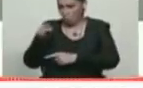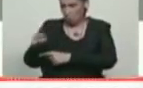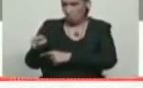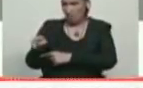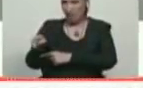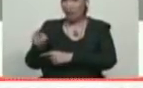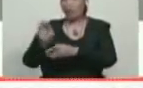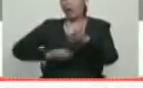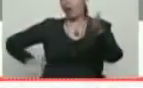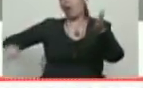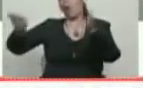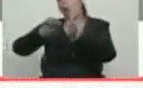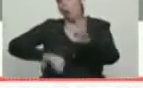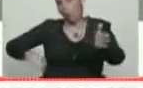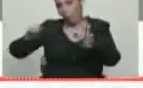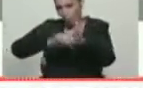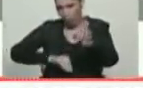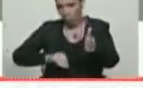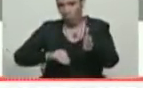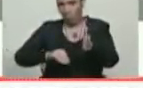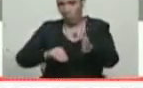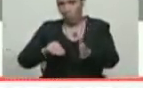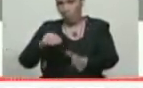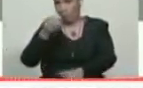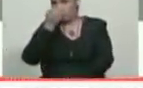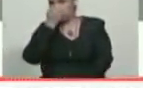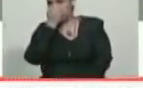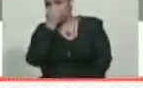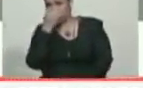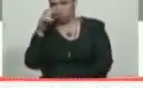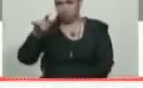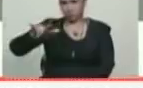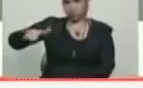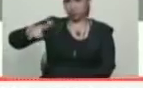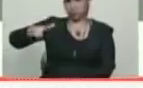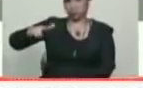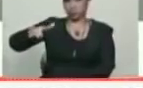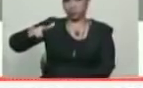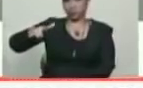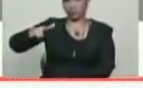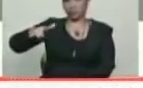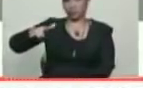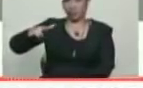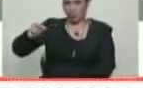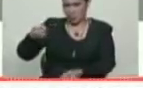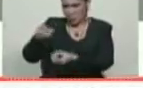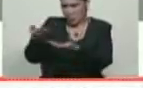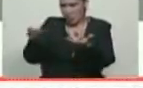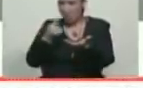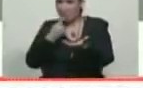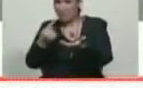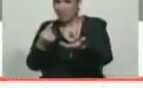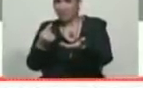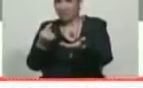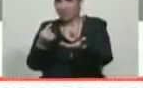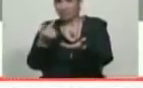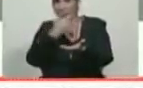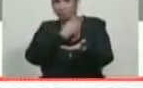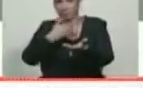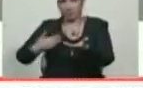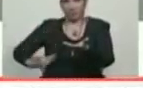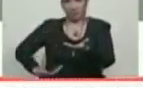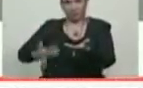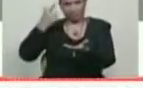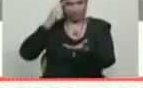insistido en el payaso, en el mequetrefe, que ustedes dicen que es el presidente.